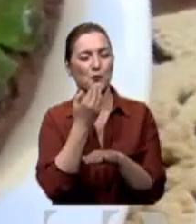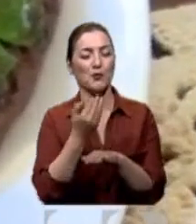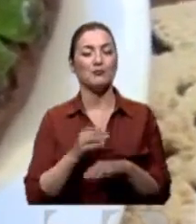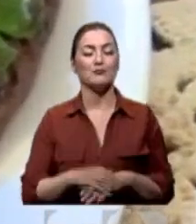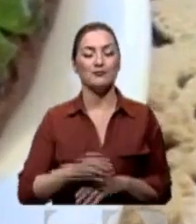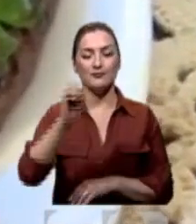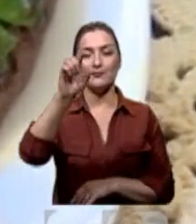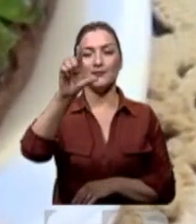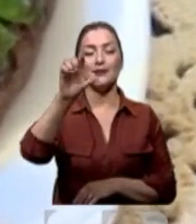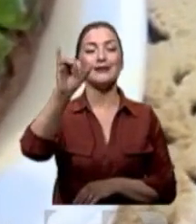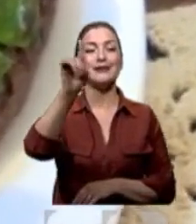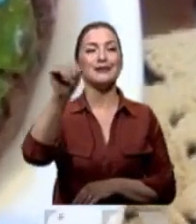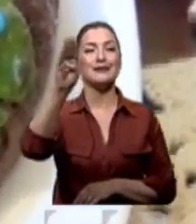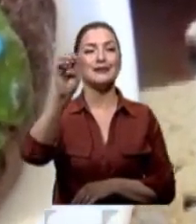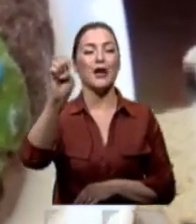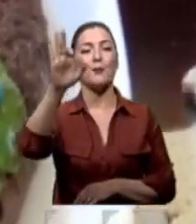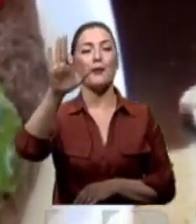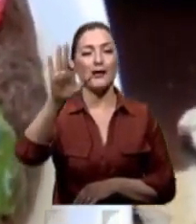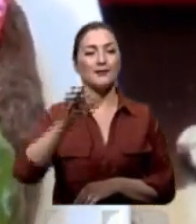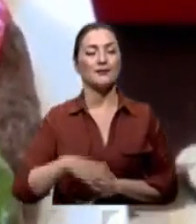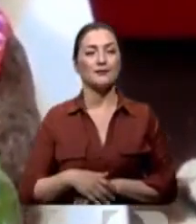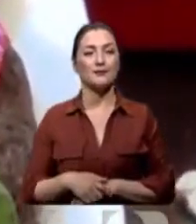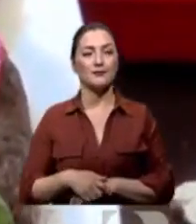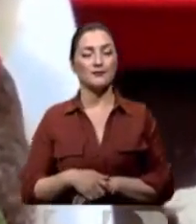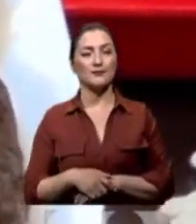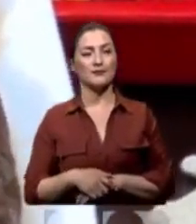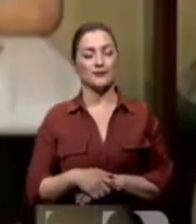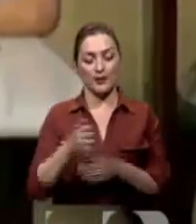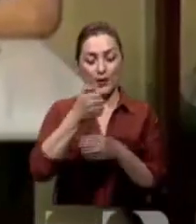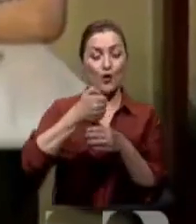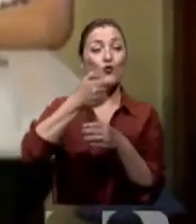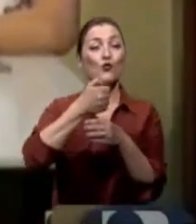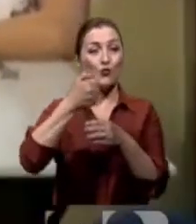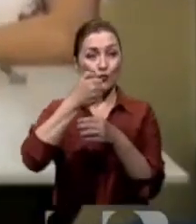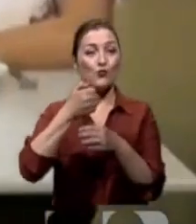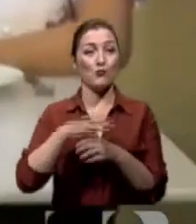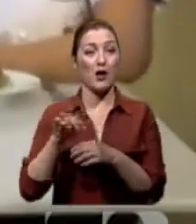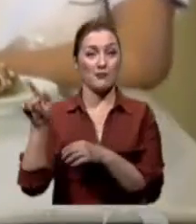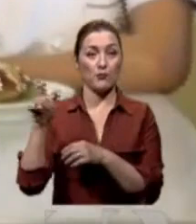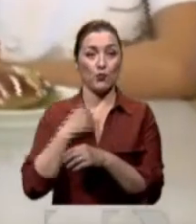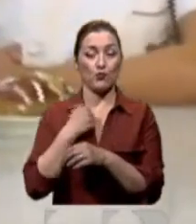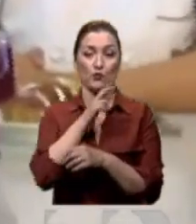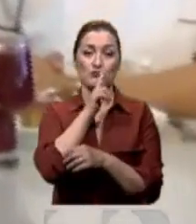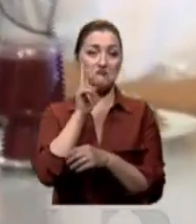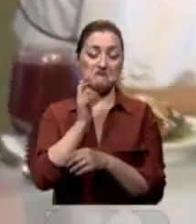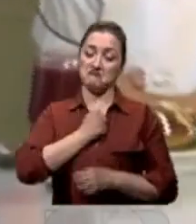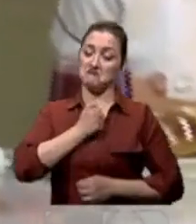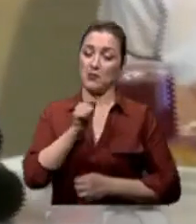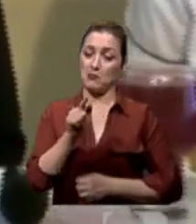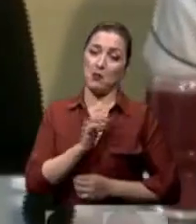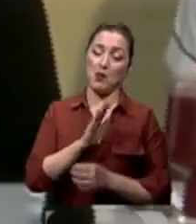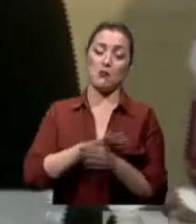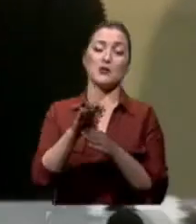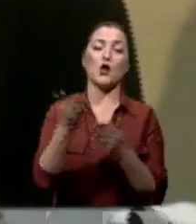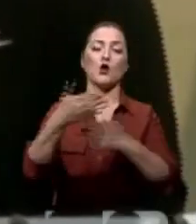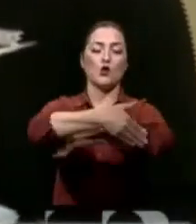querida Elizabeth Cabezas, mi querida Eli. Bueno, ya tienes tu cafetería, Elica. Todos también invitados a visitarla. Eli, ¿en